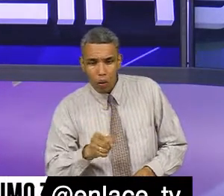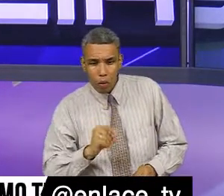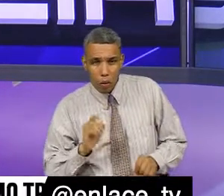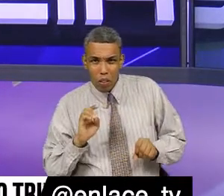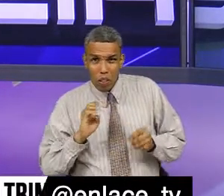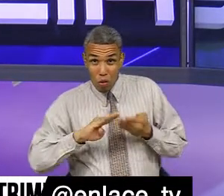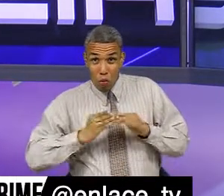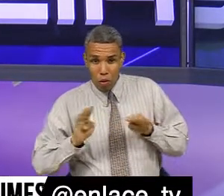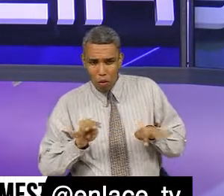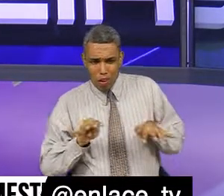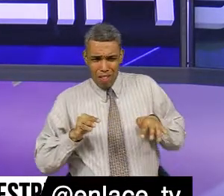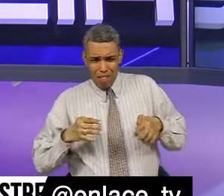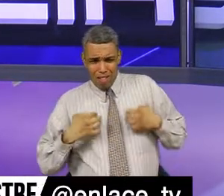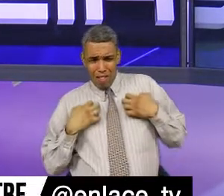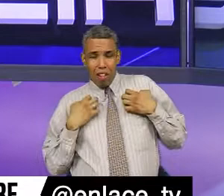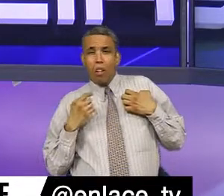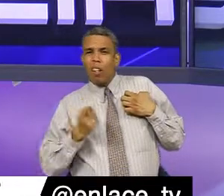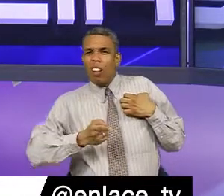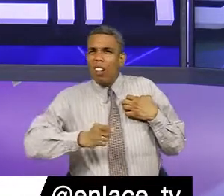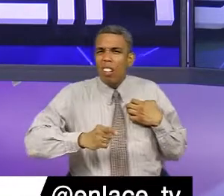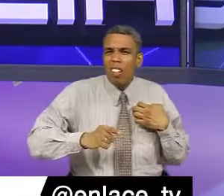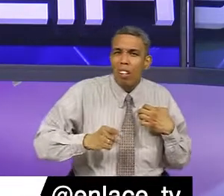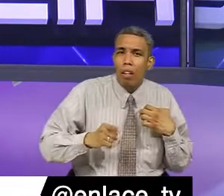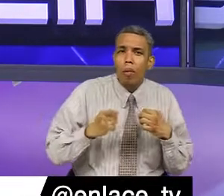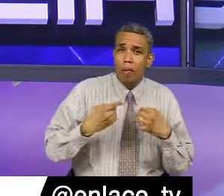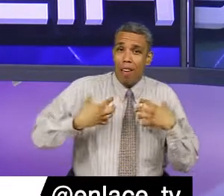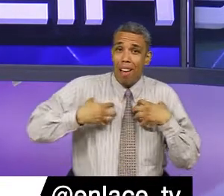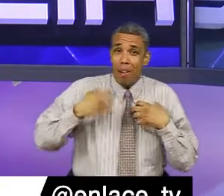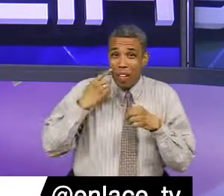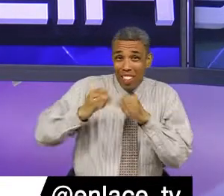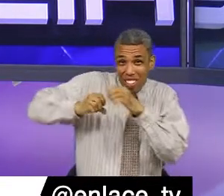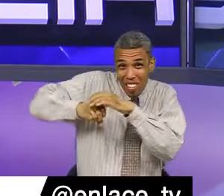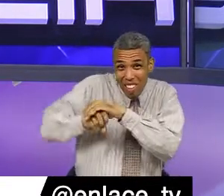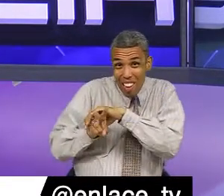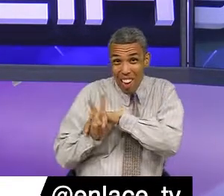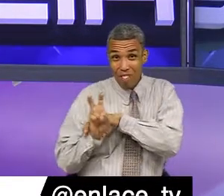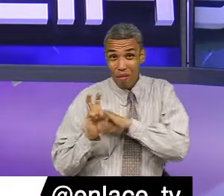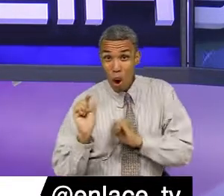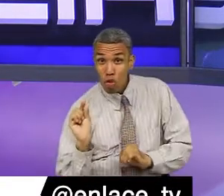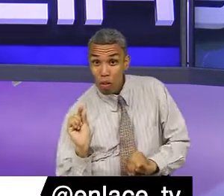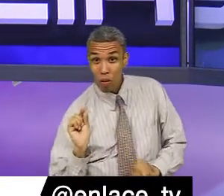africanizados. Desde hace 6 meses están apareciendo en cada rincón de sus viviendas.